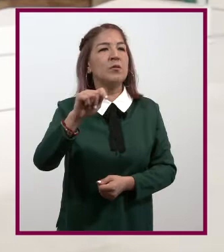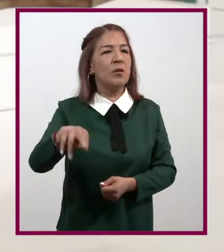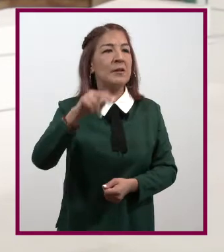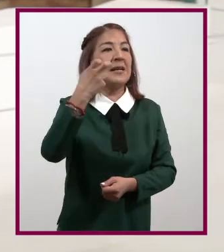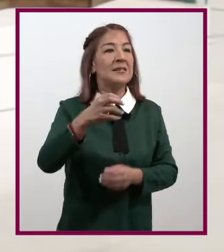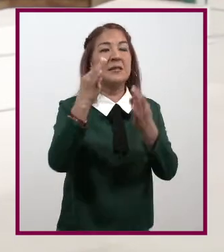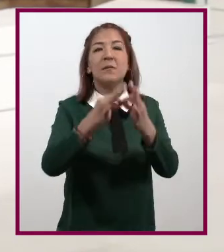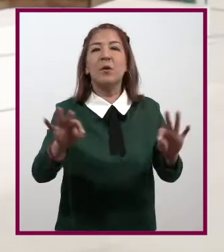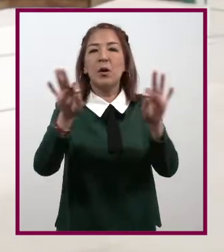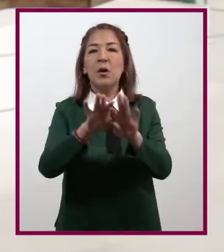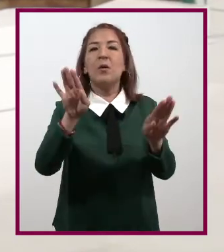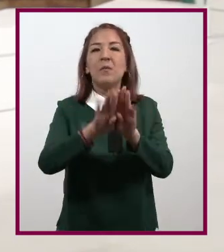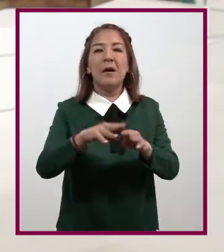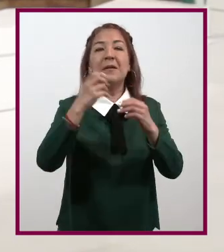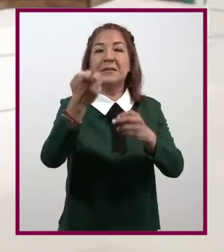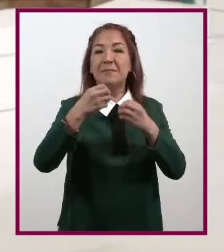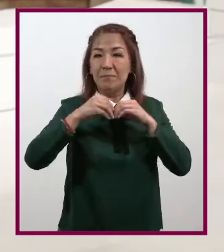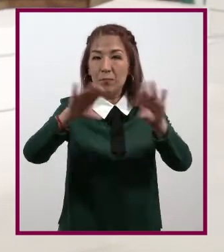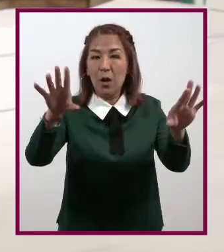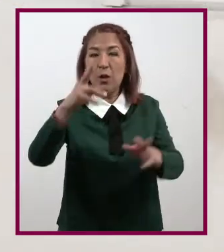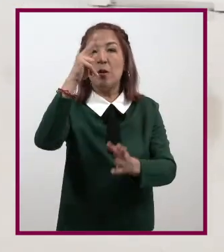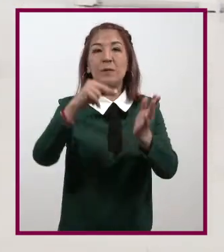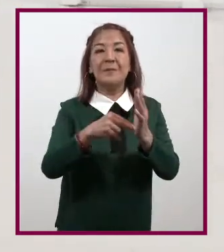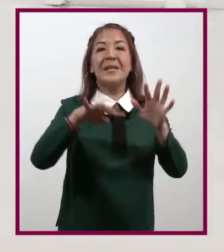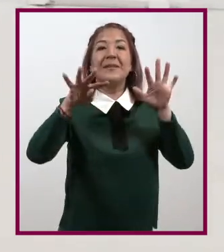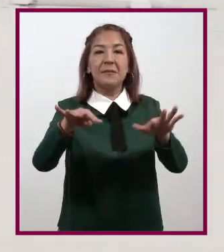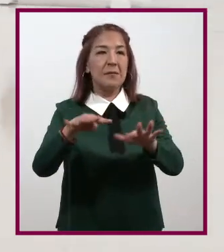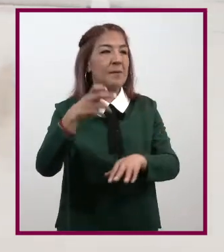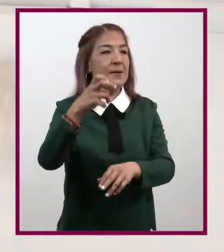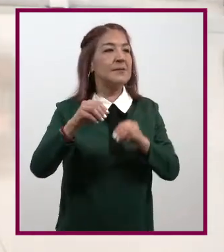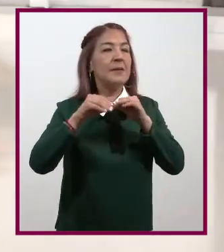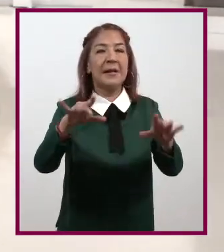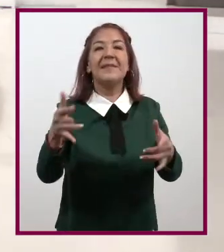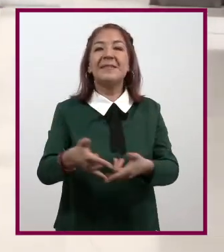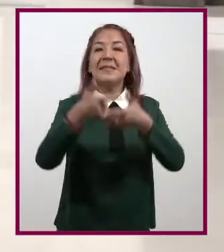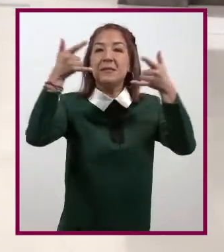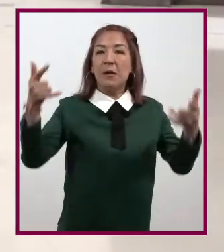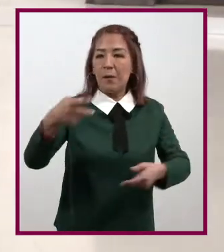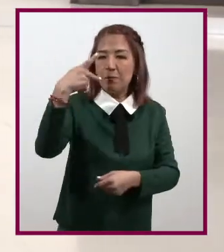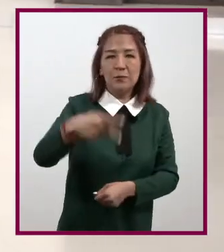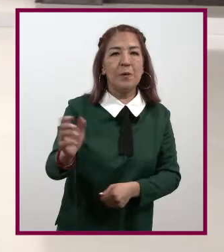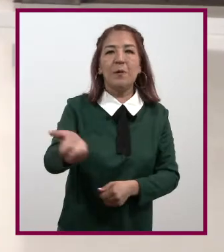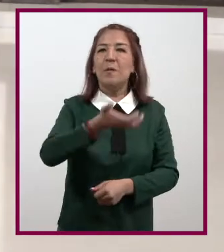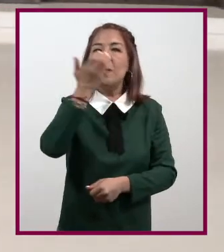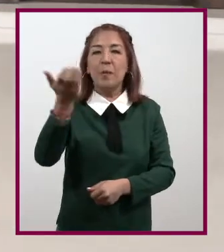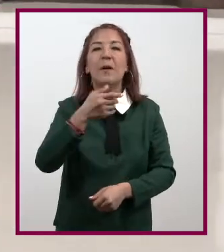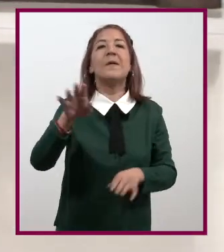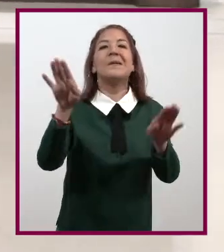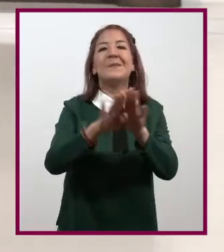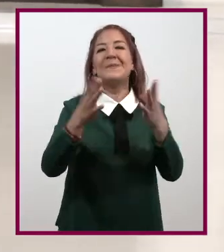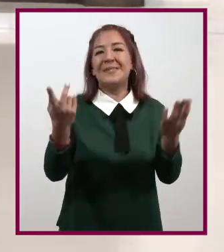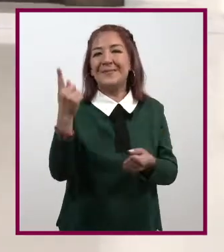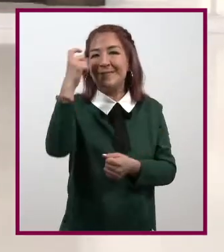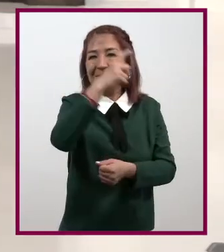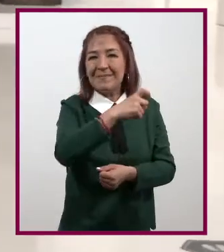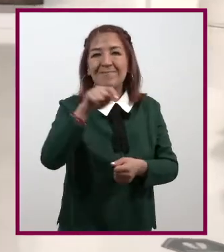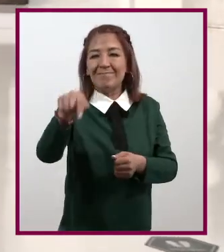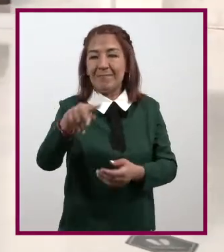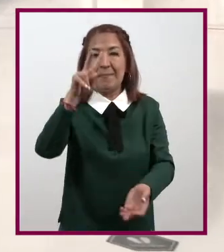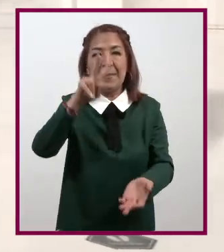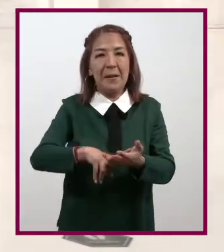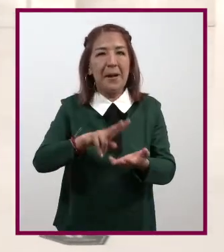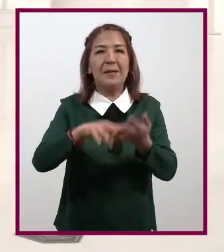declarado en 2009 como patrimonio histórico y eso le impedía a una obra con un